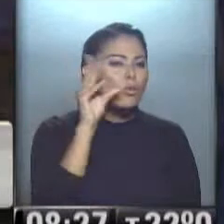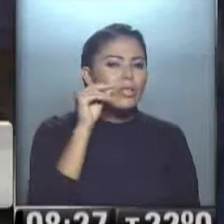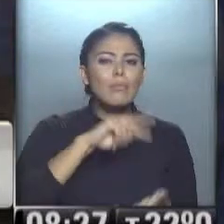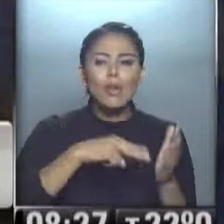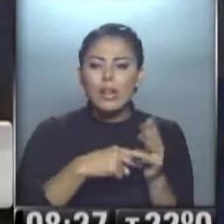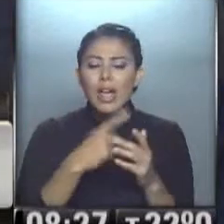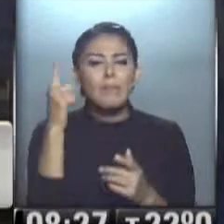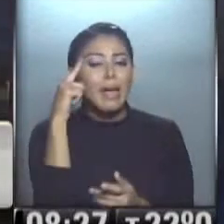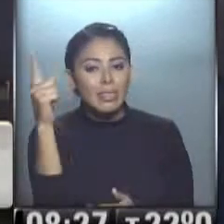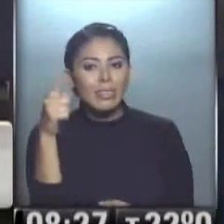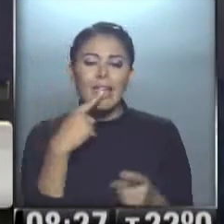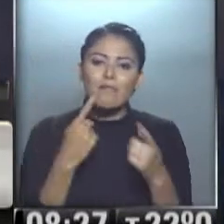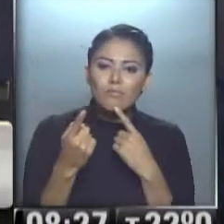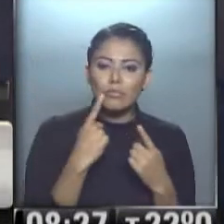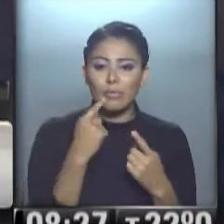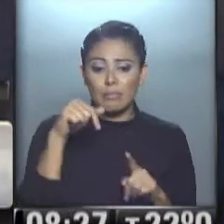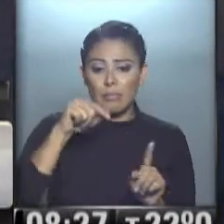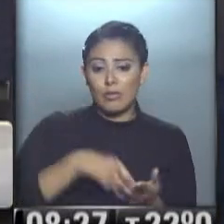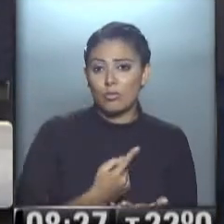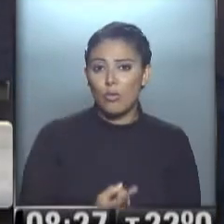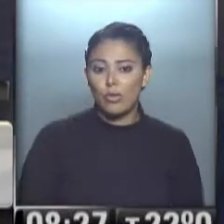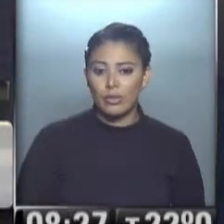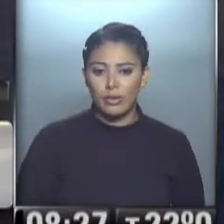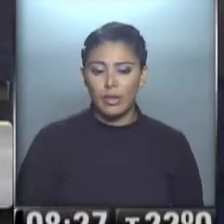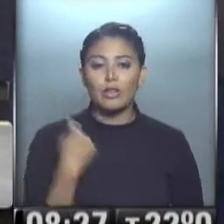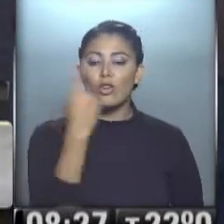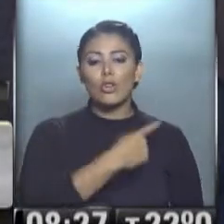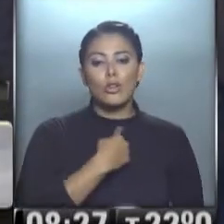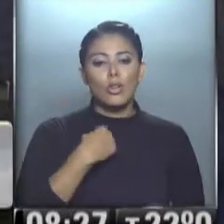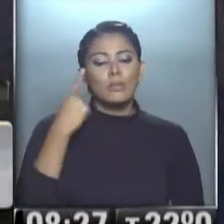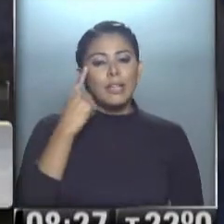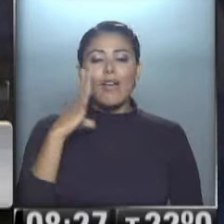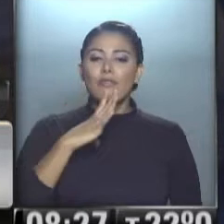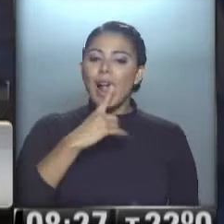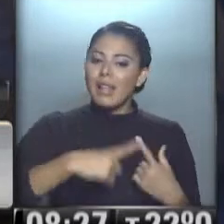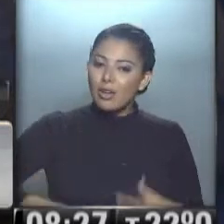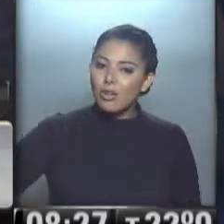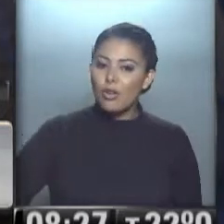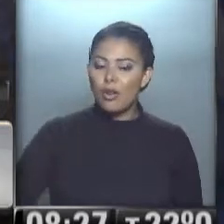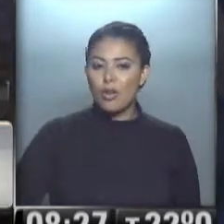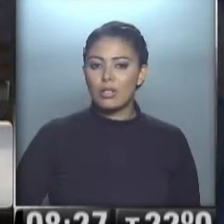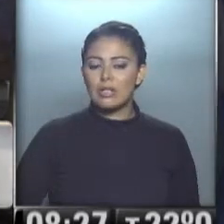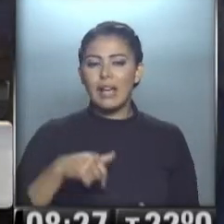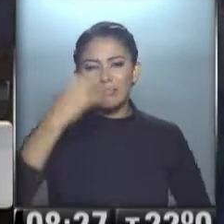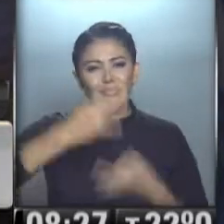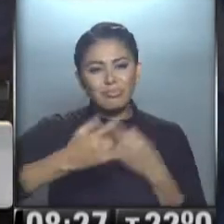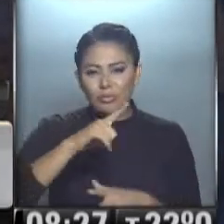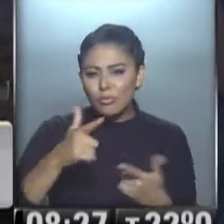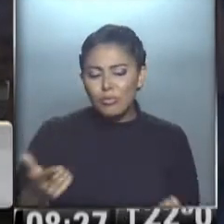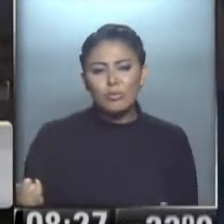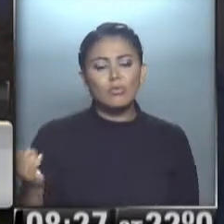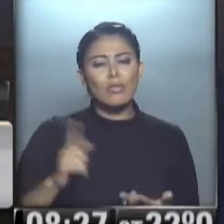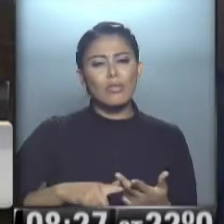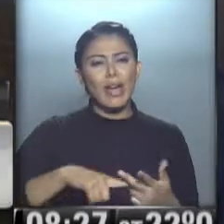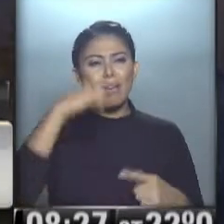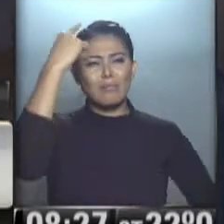y las inquietudes que tienen, que son muchas, en una ciudad donde para nosotros falta todavía muchas cosas por hacer, donde hay mucha injusticia, donde hay mucha